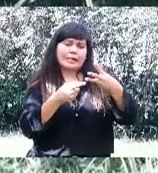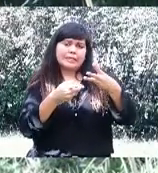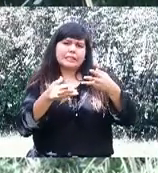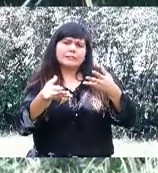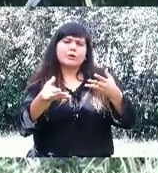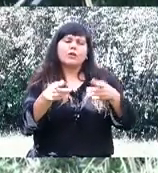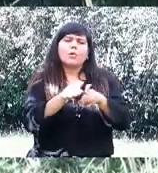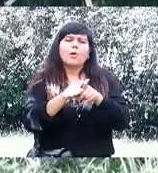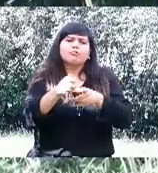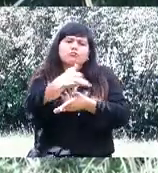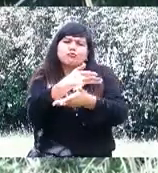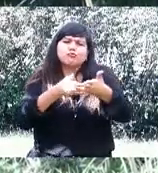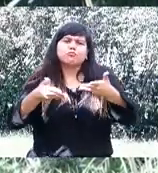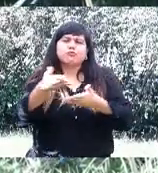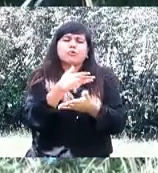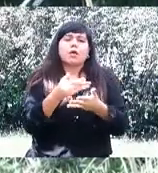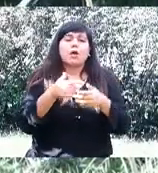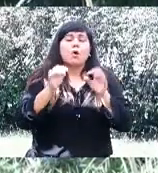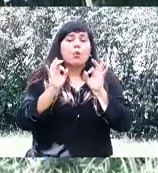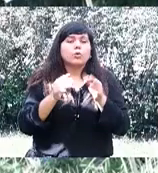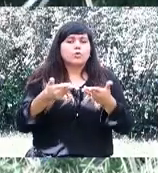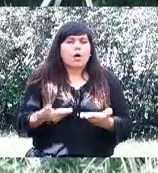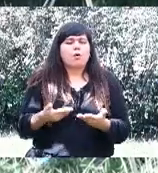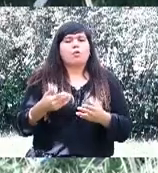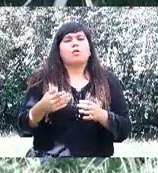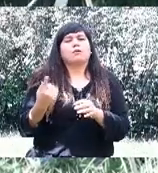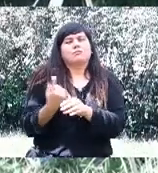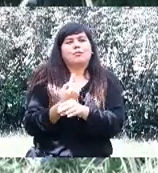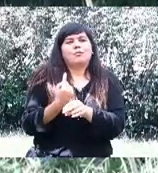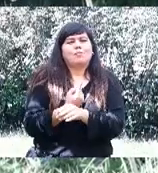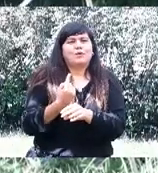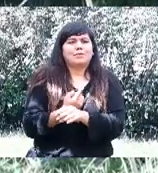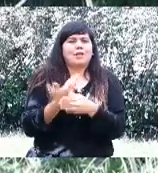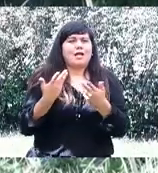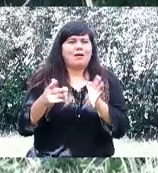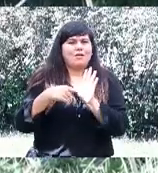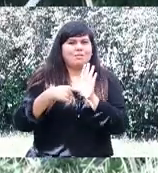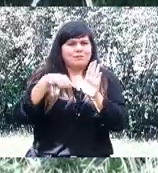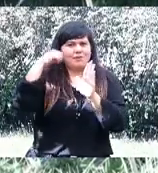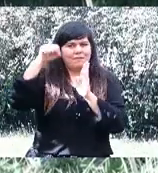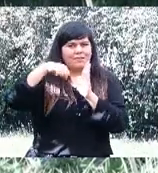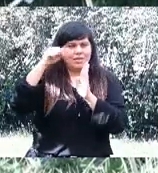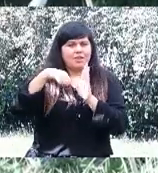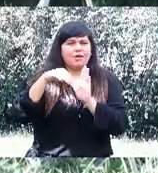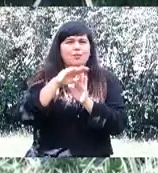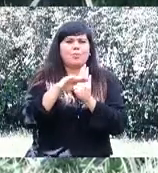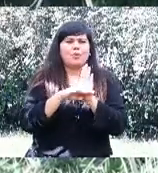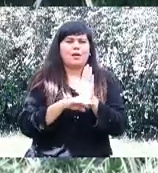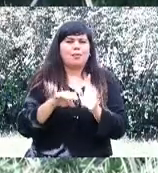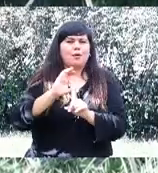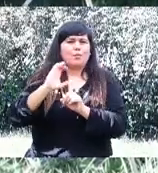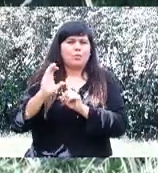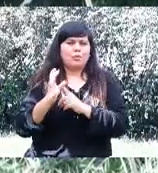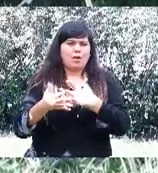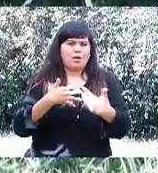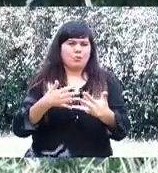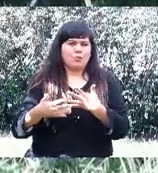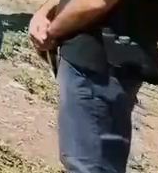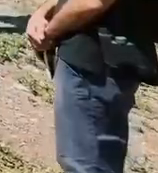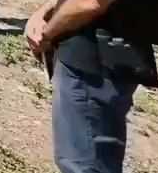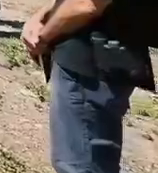este último queremos hablar ahora para eso damos paso al video preparado por el programa de cultura